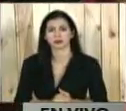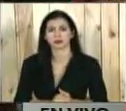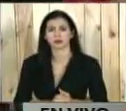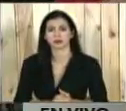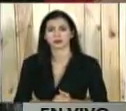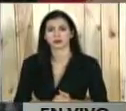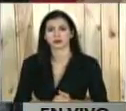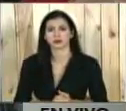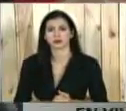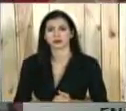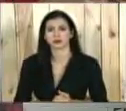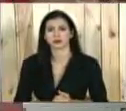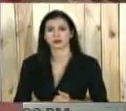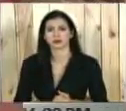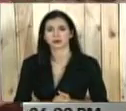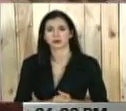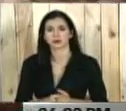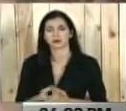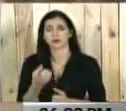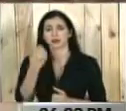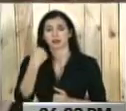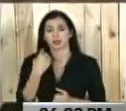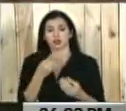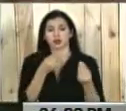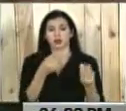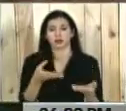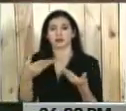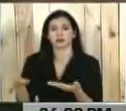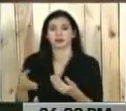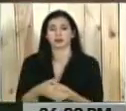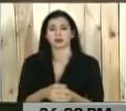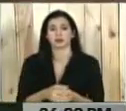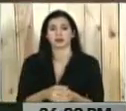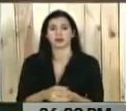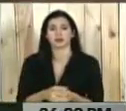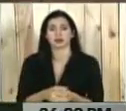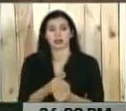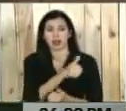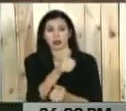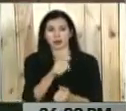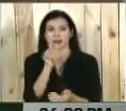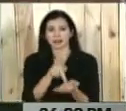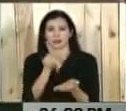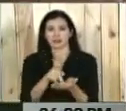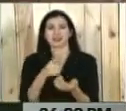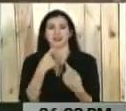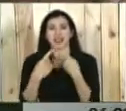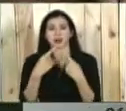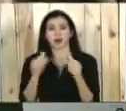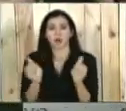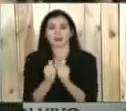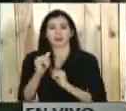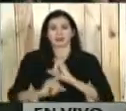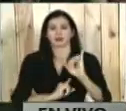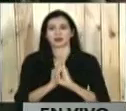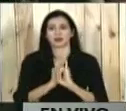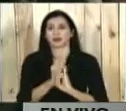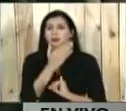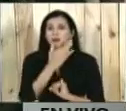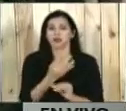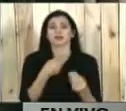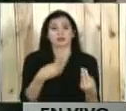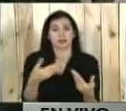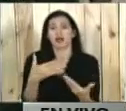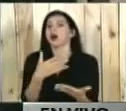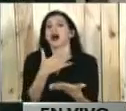Yo le distribuí ayer a los miembros del diálogo, acompañantes internacionales que facilitan el